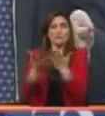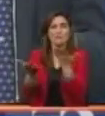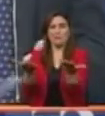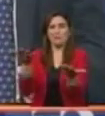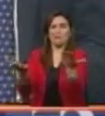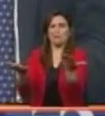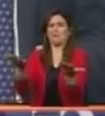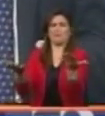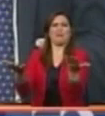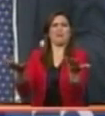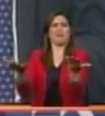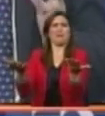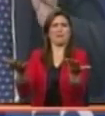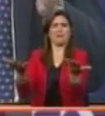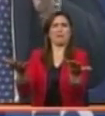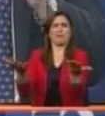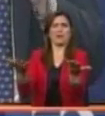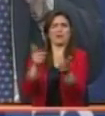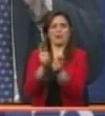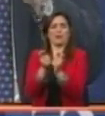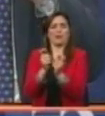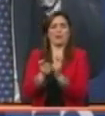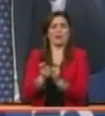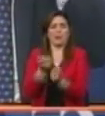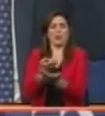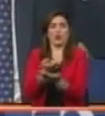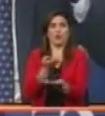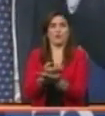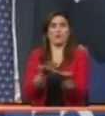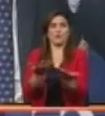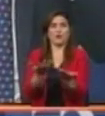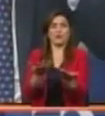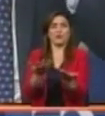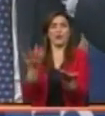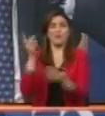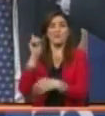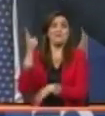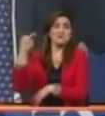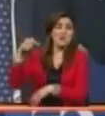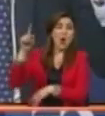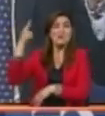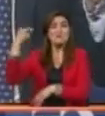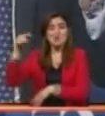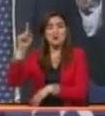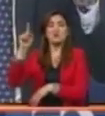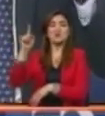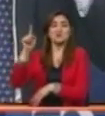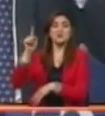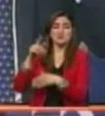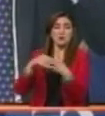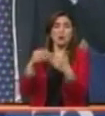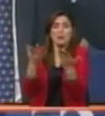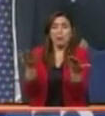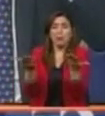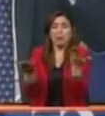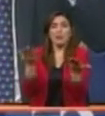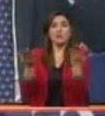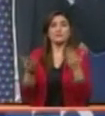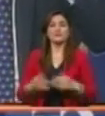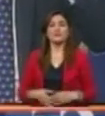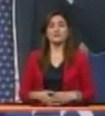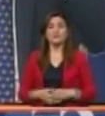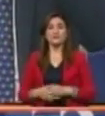cuadran ahí entonces las medidas de ajuste que están planteando, que suenan de cientos y millones y hasta miles de dólares, en donde